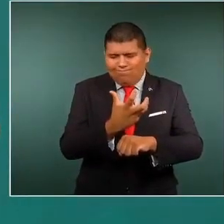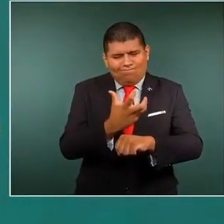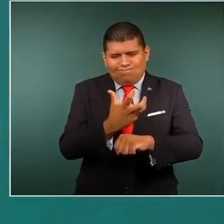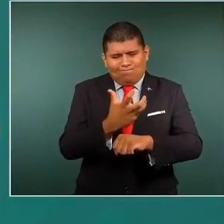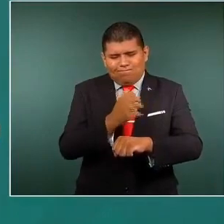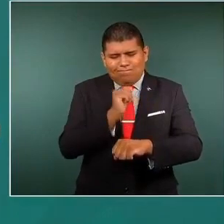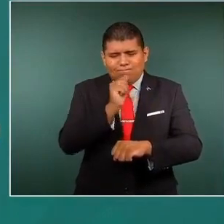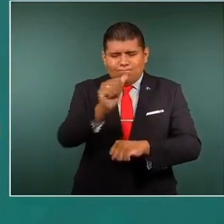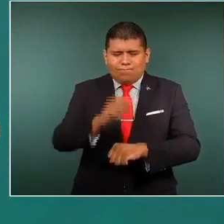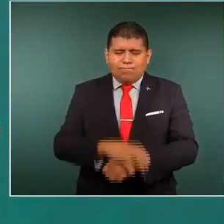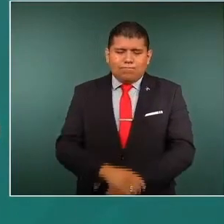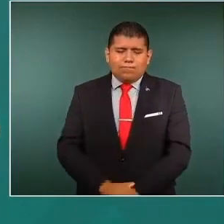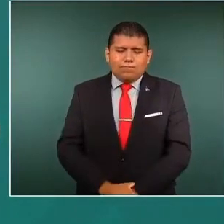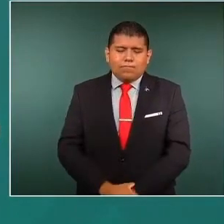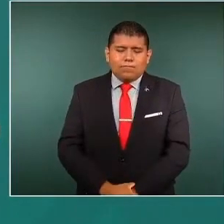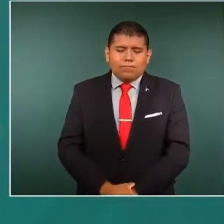responsables.